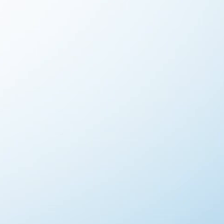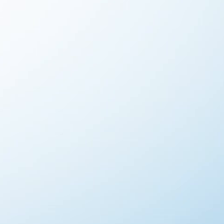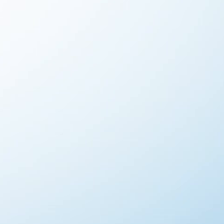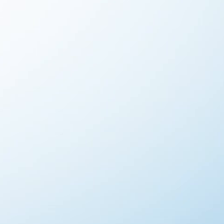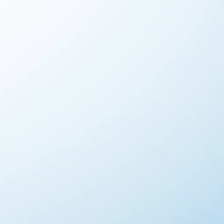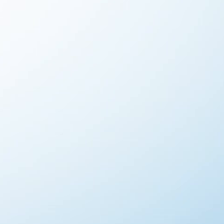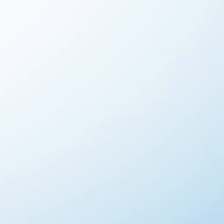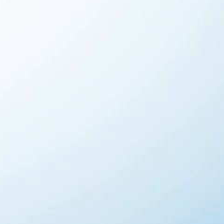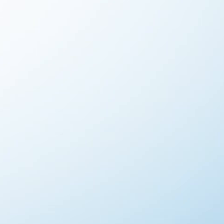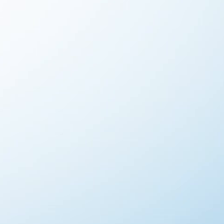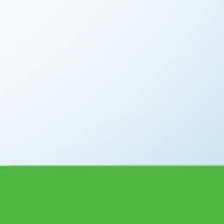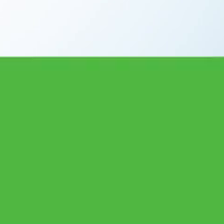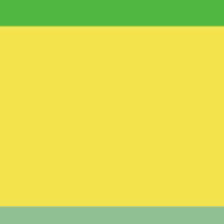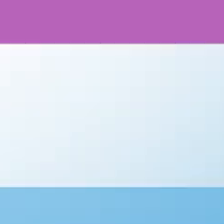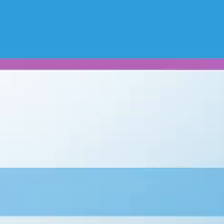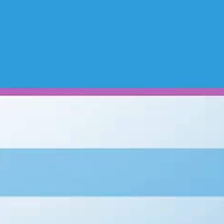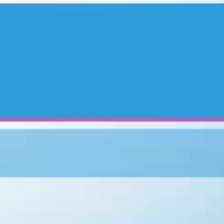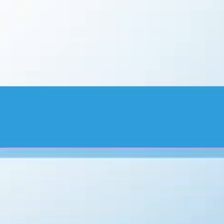i